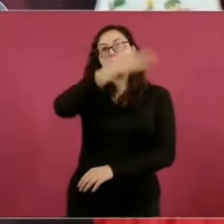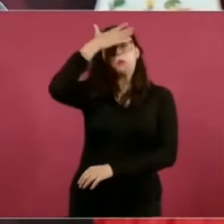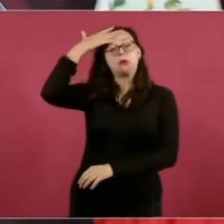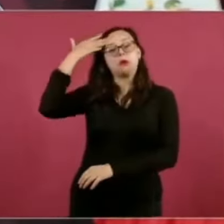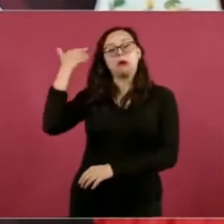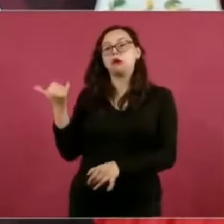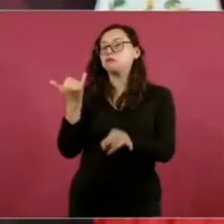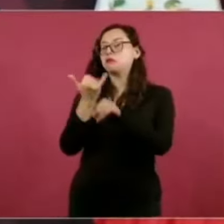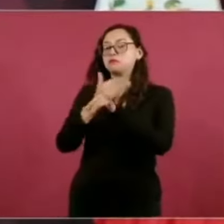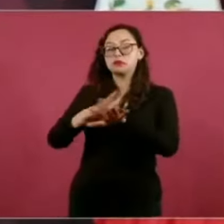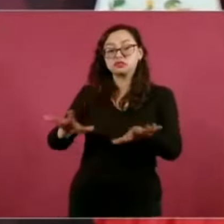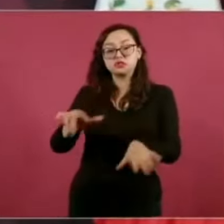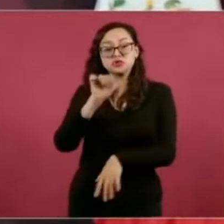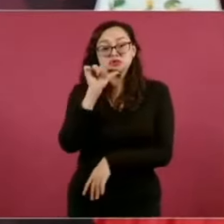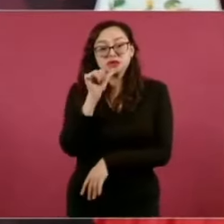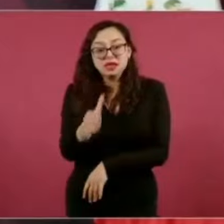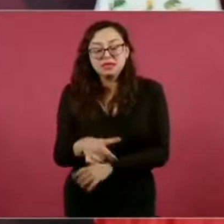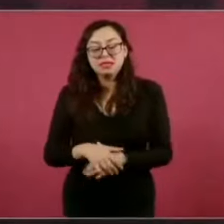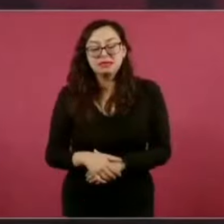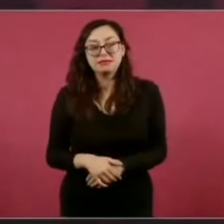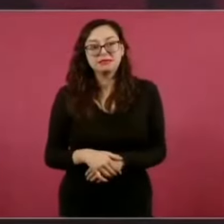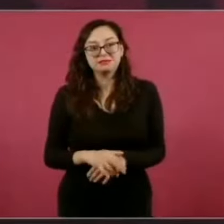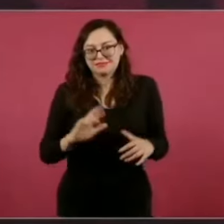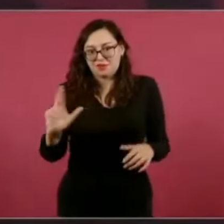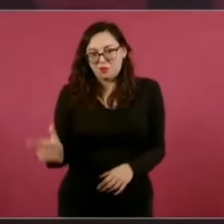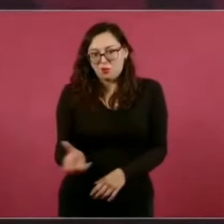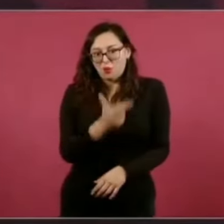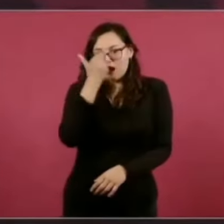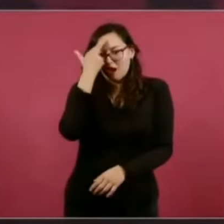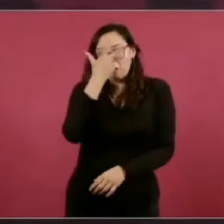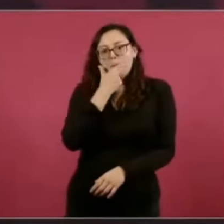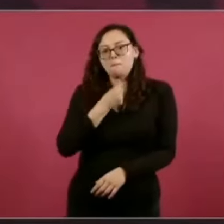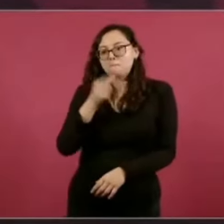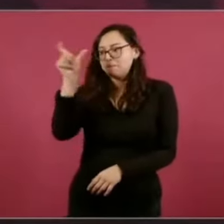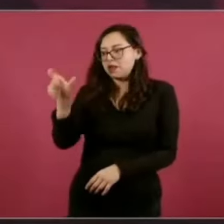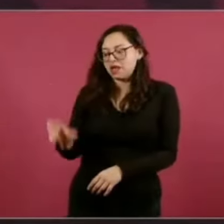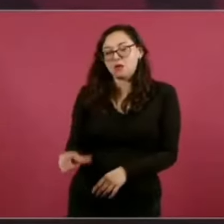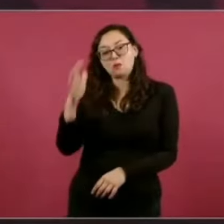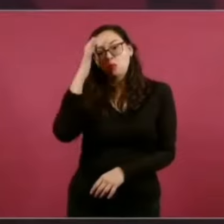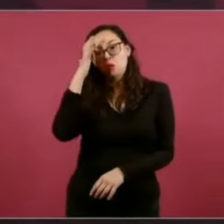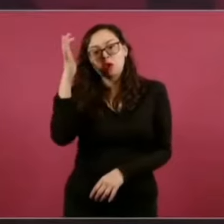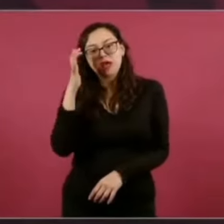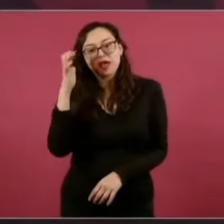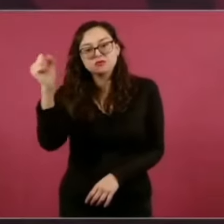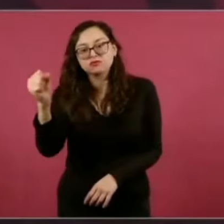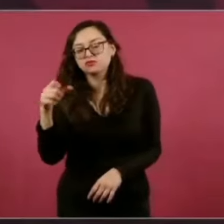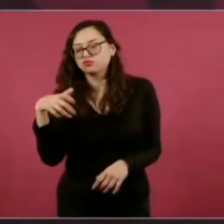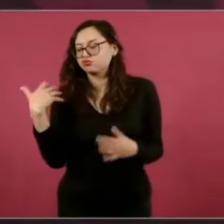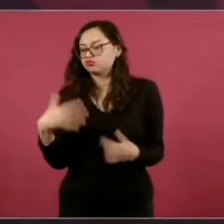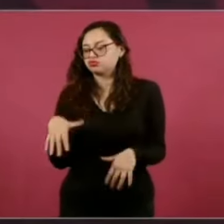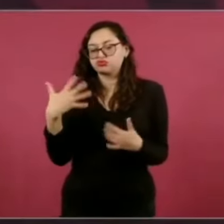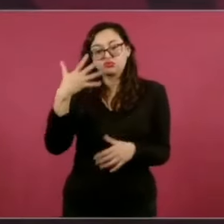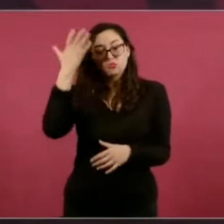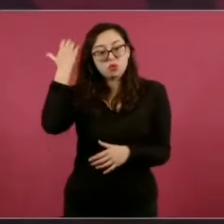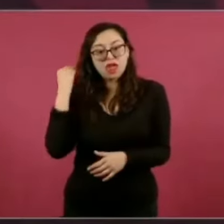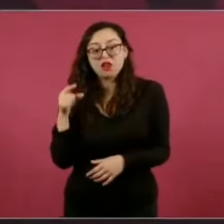Y Morelos, imagínense, gran estadista, nada